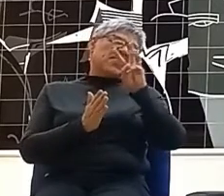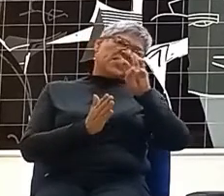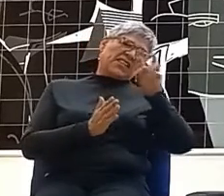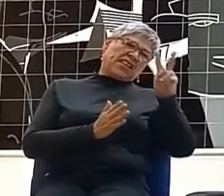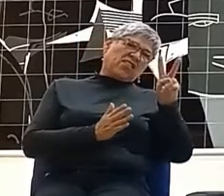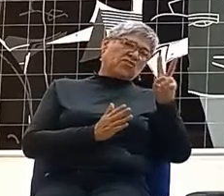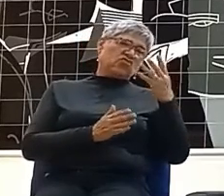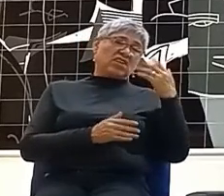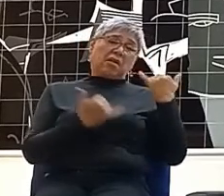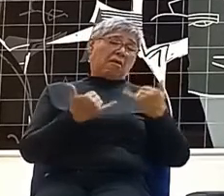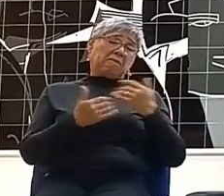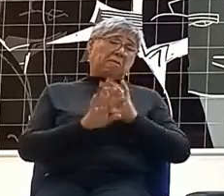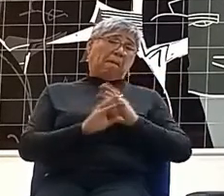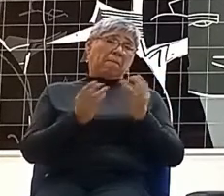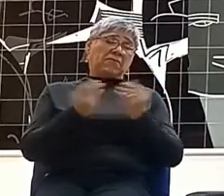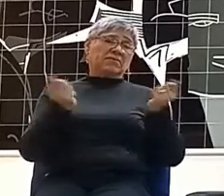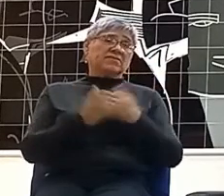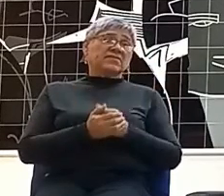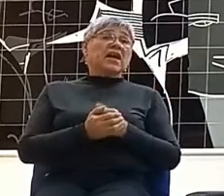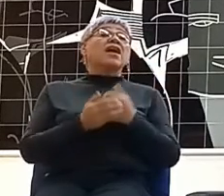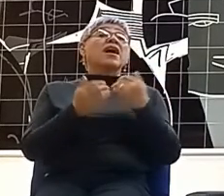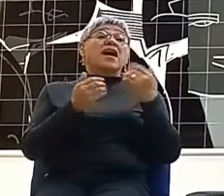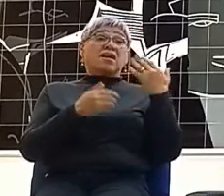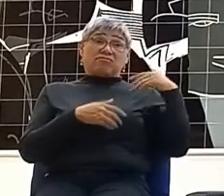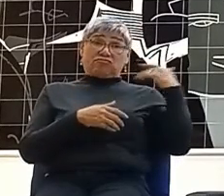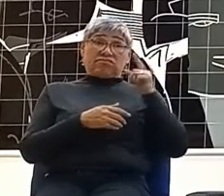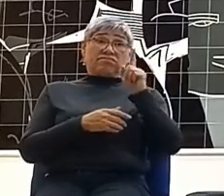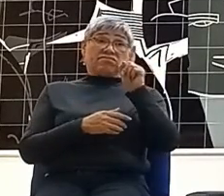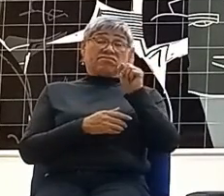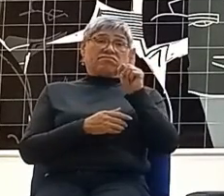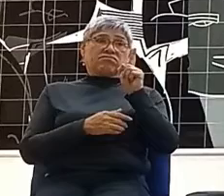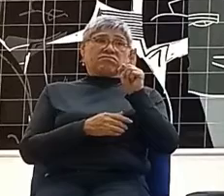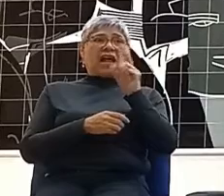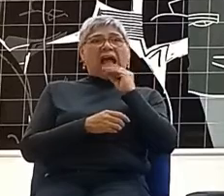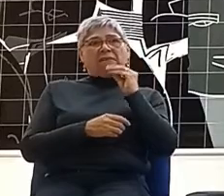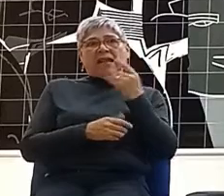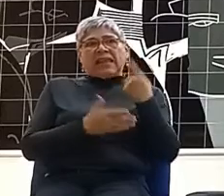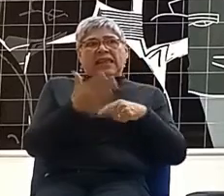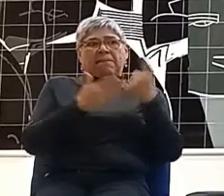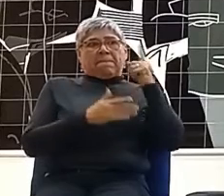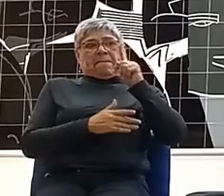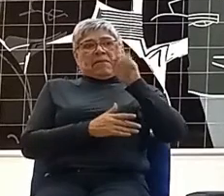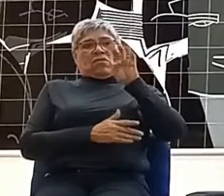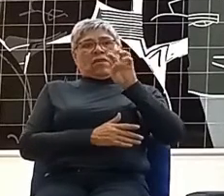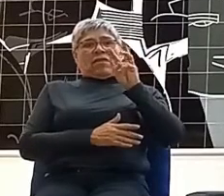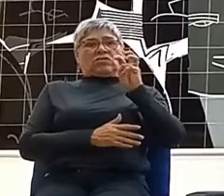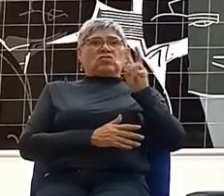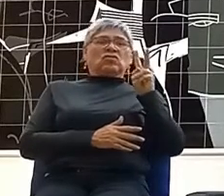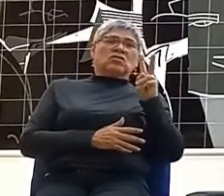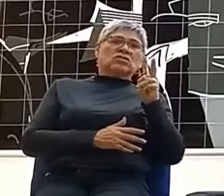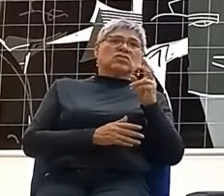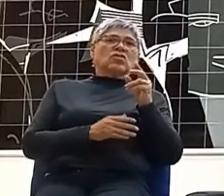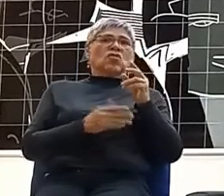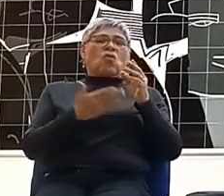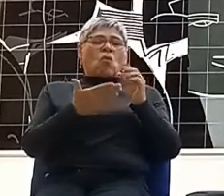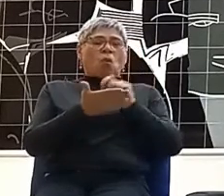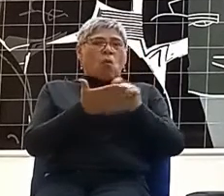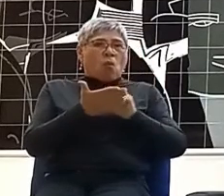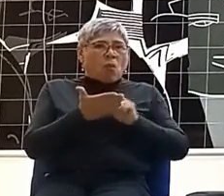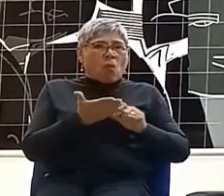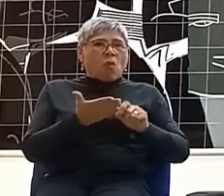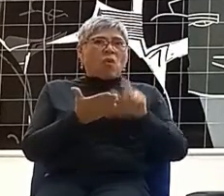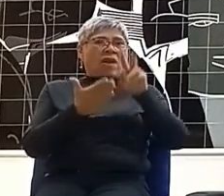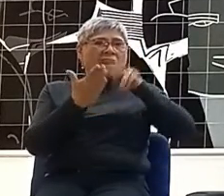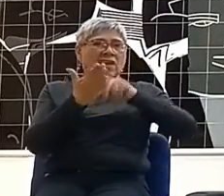1982 y estamos hablando de una hoja literaria de la que mi amigo José